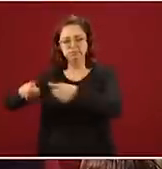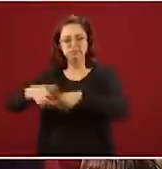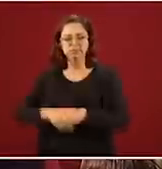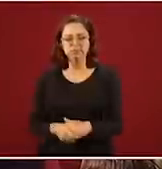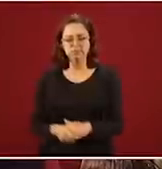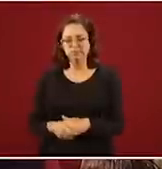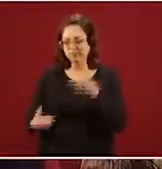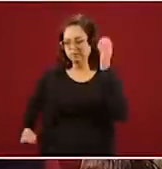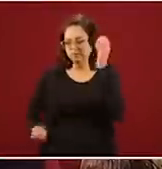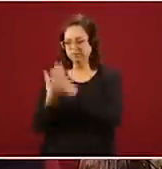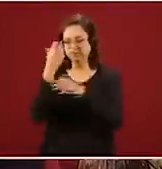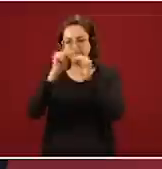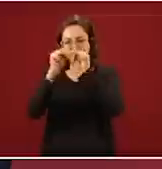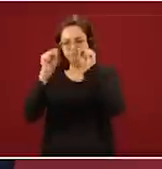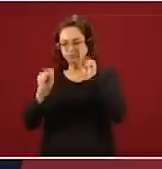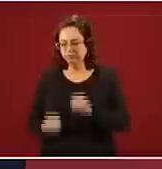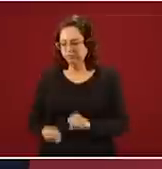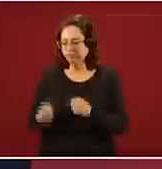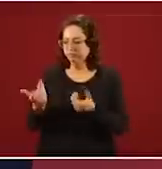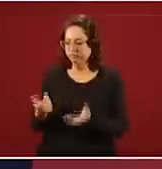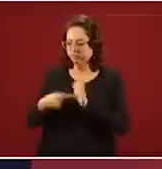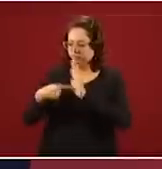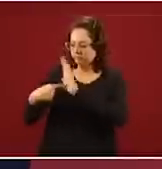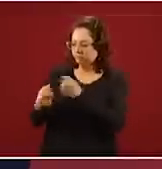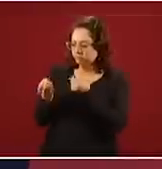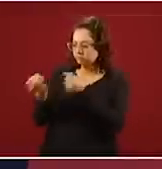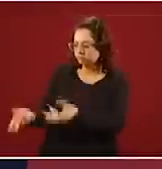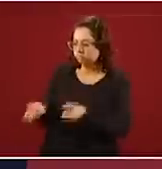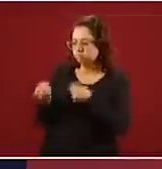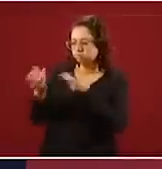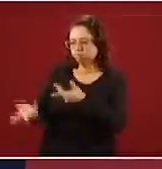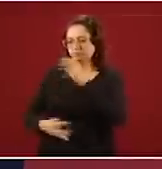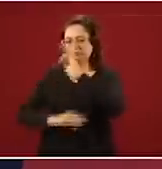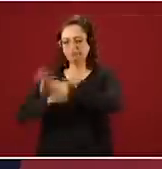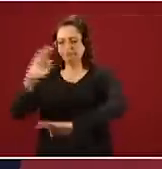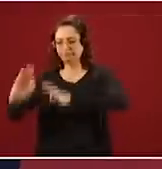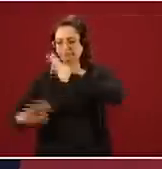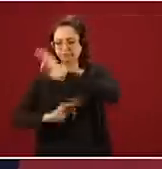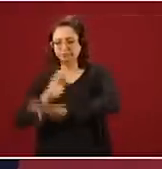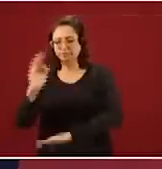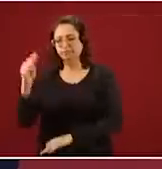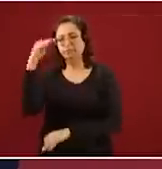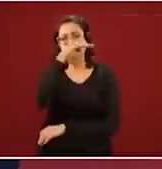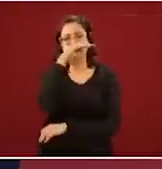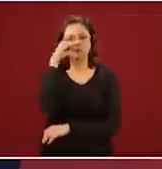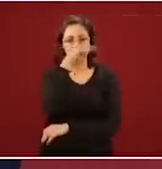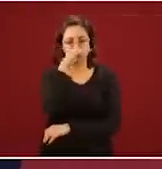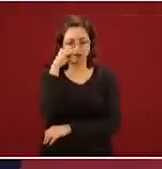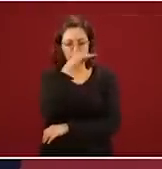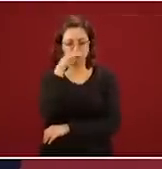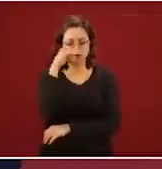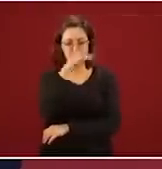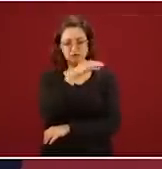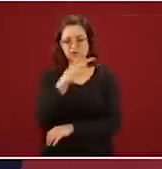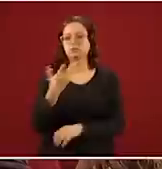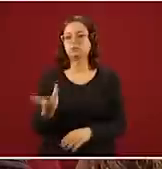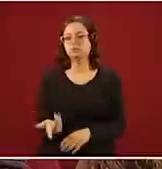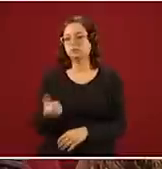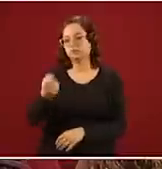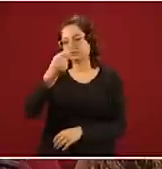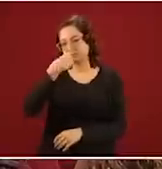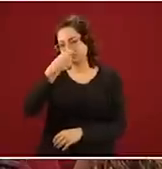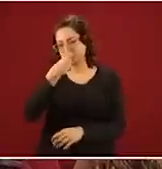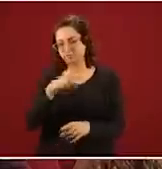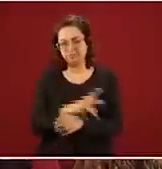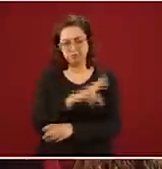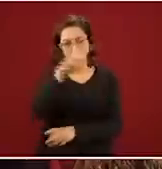nuevo sistema de proveer, garantizar la prestación gratuita de servicios de salud, la dotación